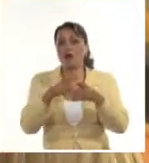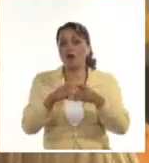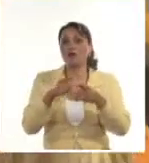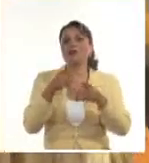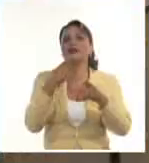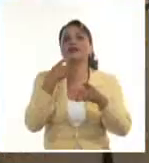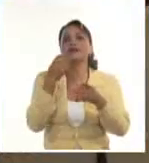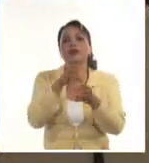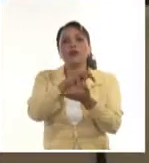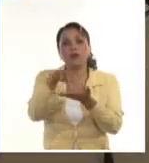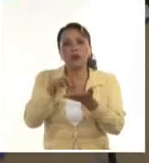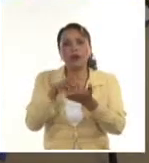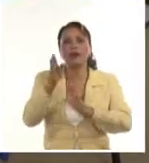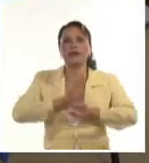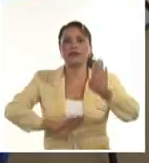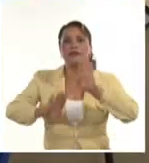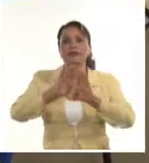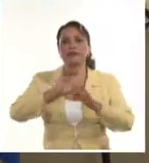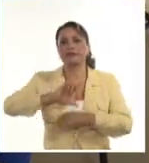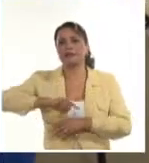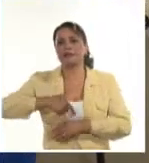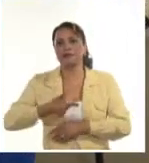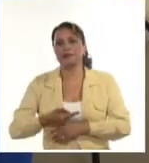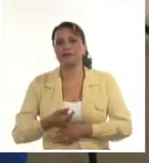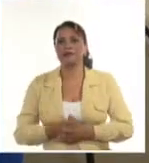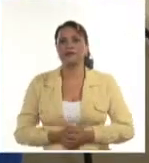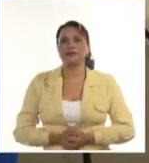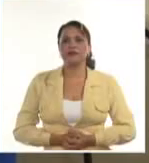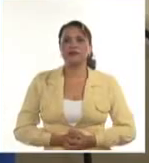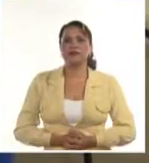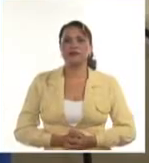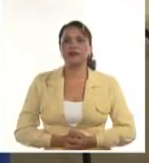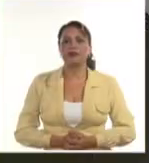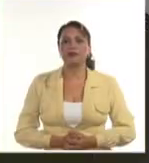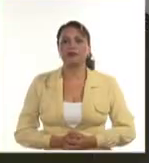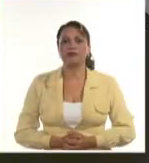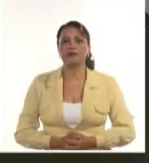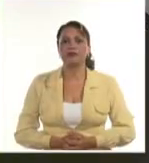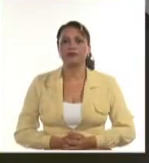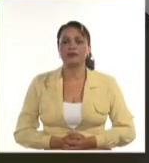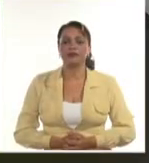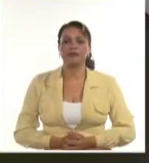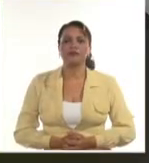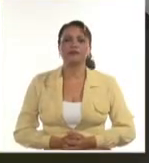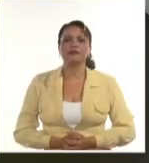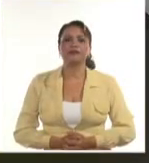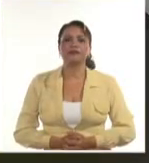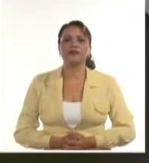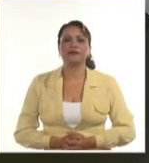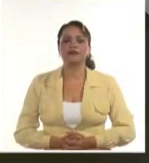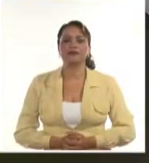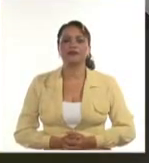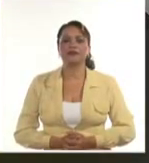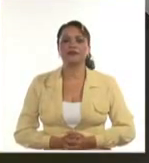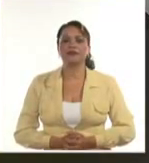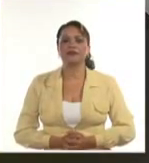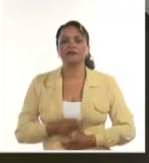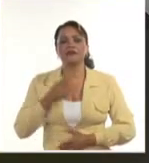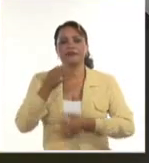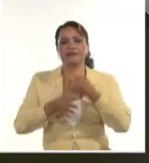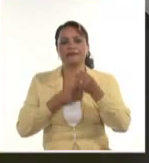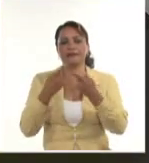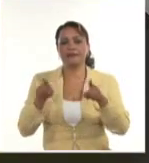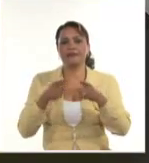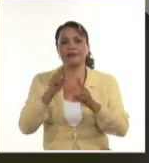defienden la cultura. Raúl Nogués, Canal Cubano de Noticias. Ahora hablamos de música. El Teatro